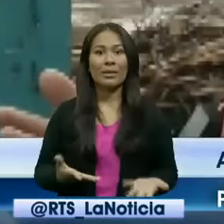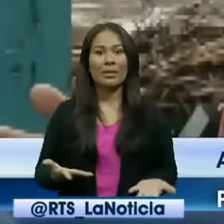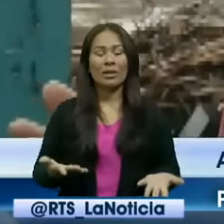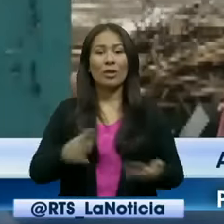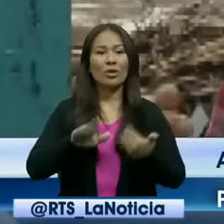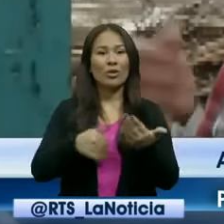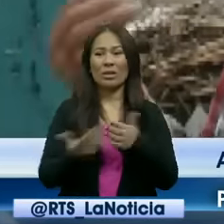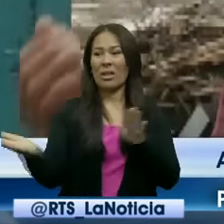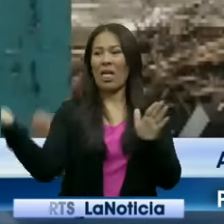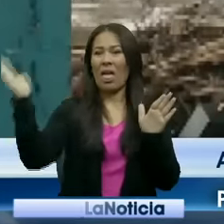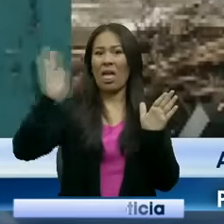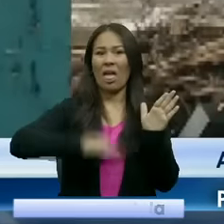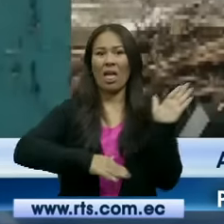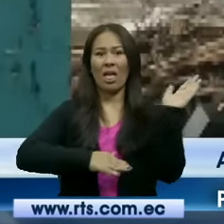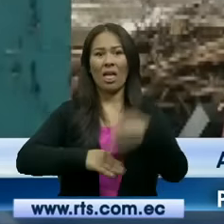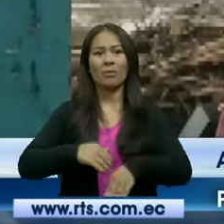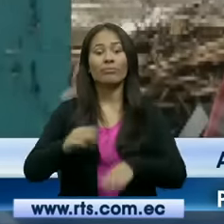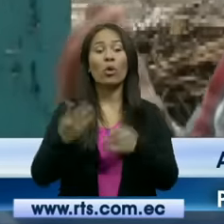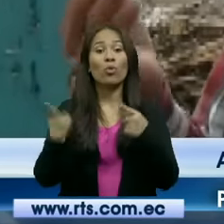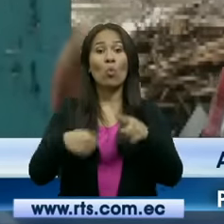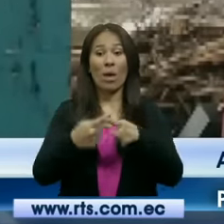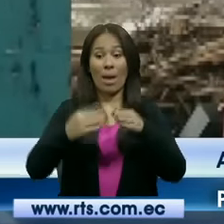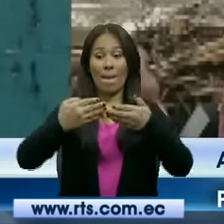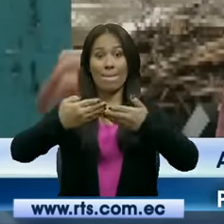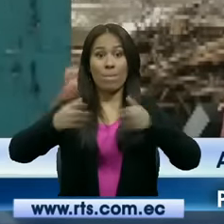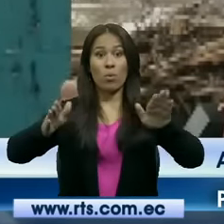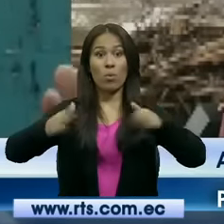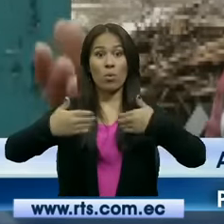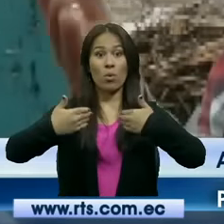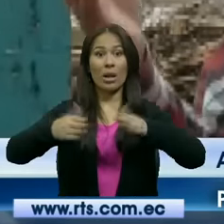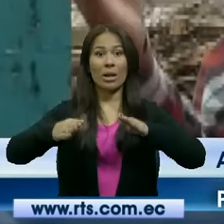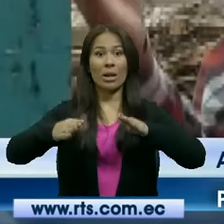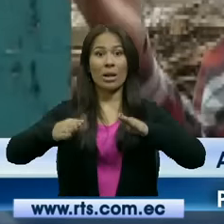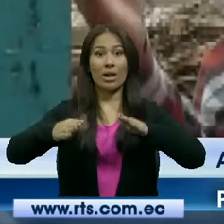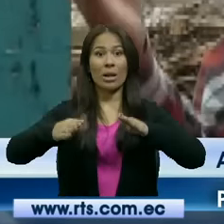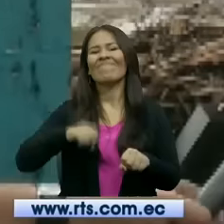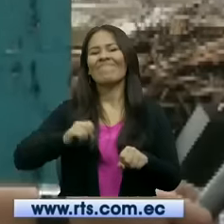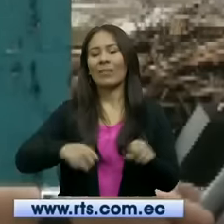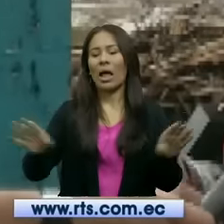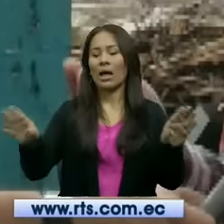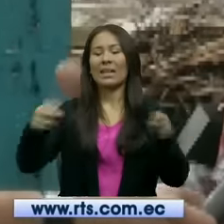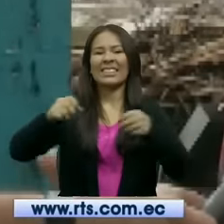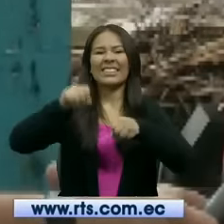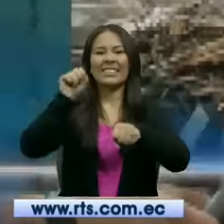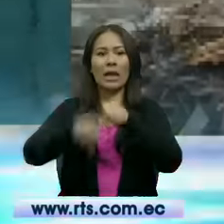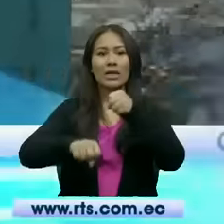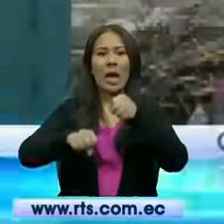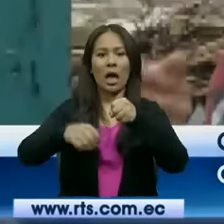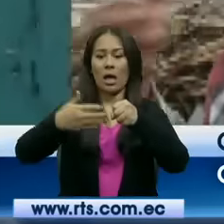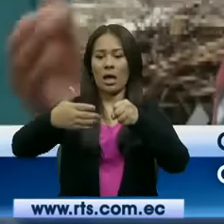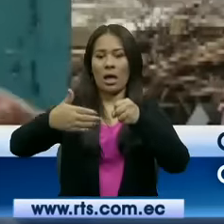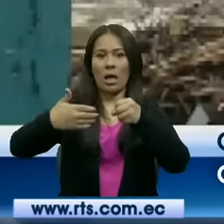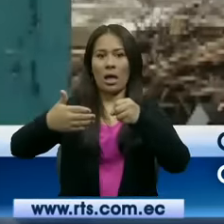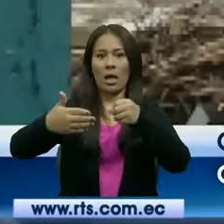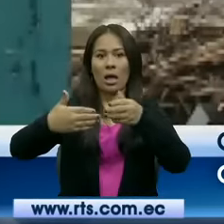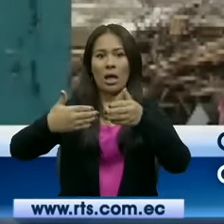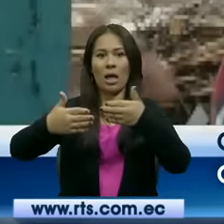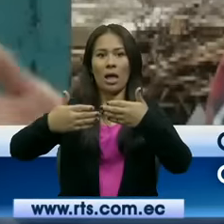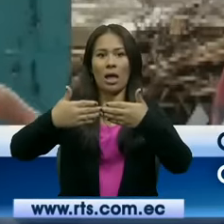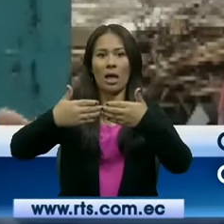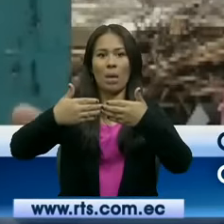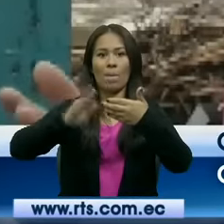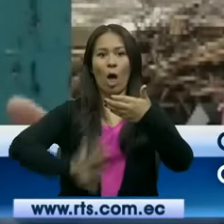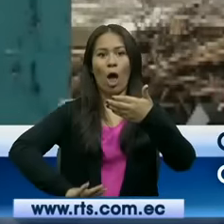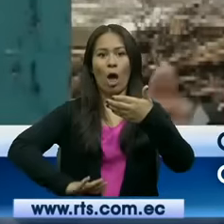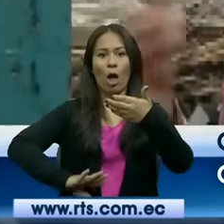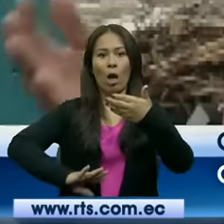del dique, ¿no? Y donde van las compuestas, donde cierra y abre las compuestas para... El represamiento del agua está totalmente destruido. Lo único